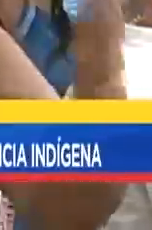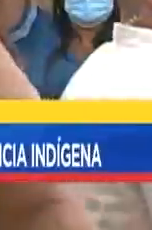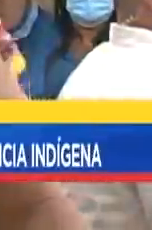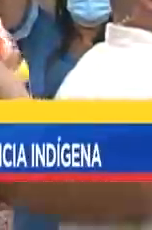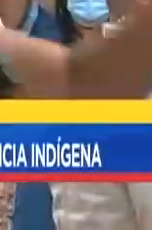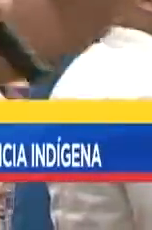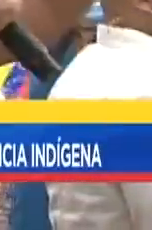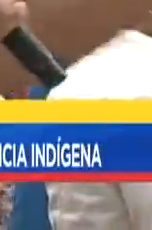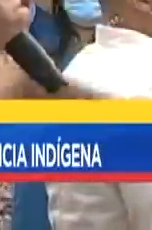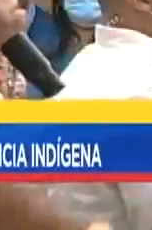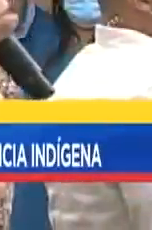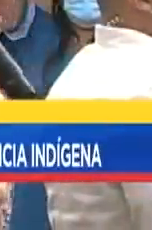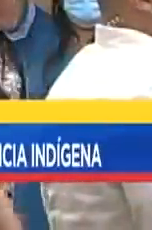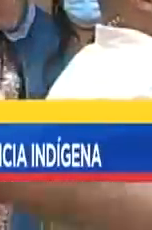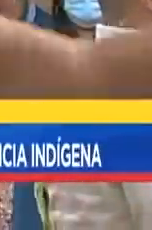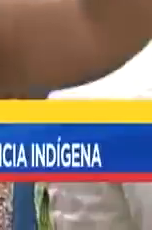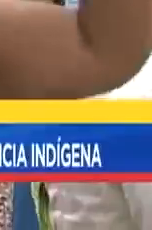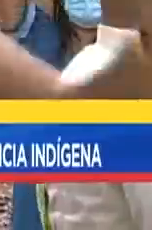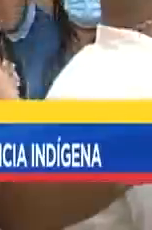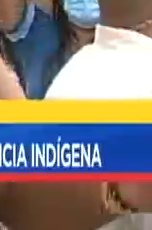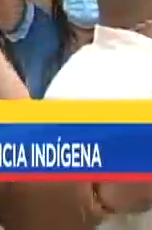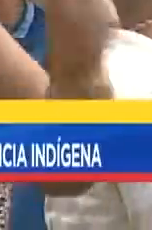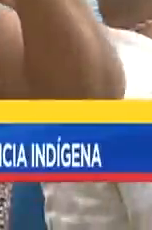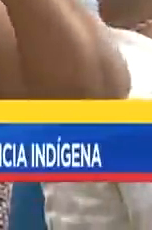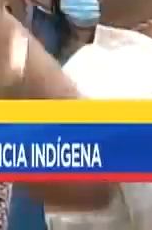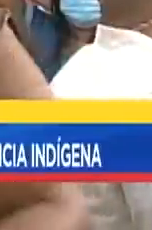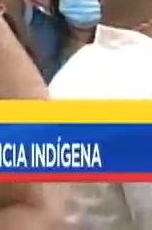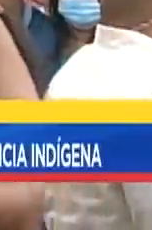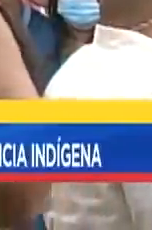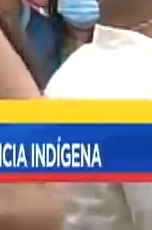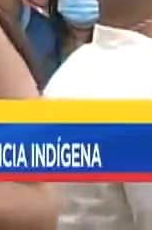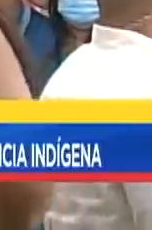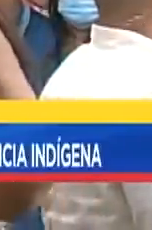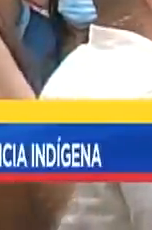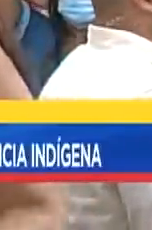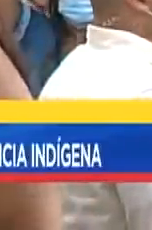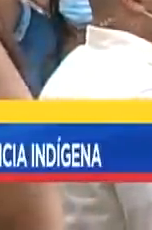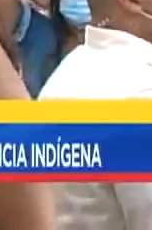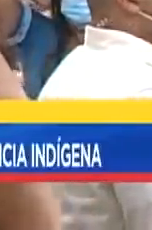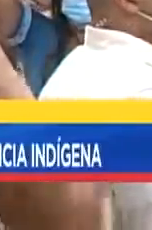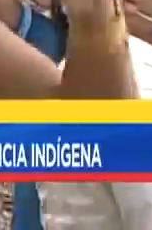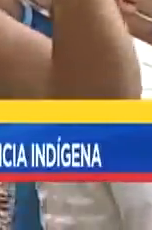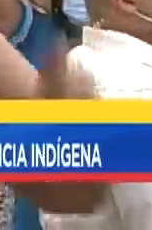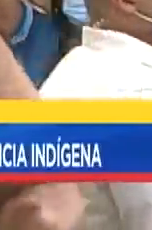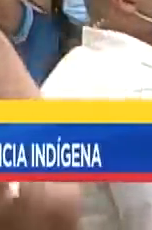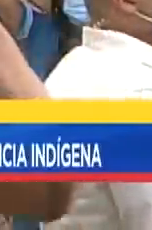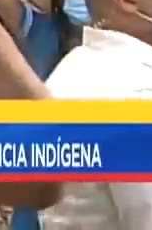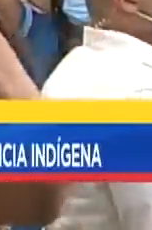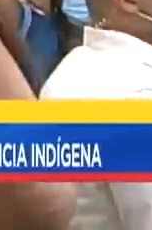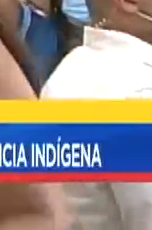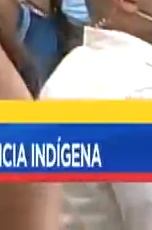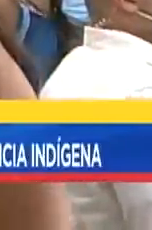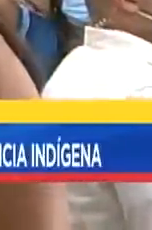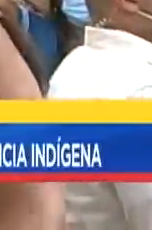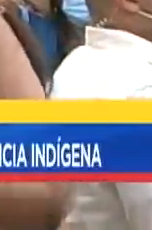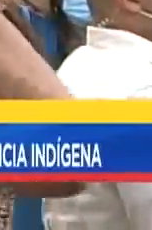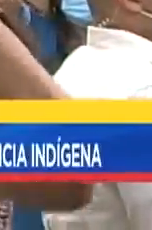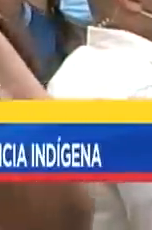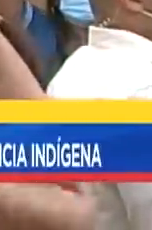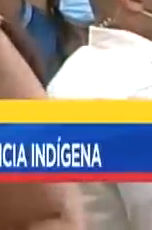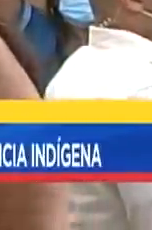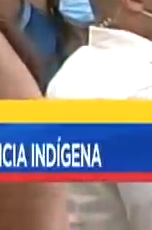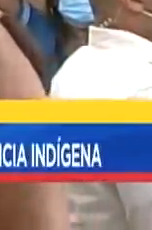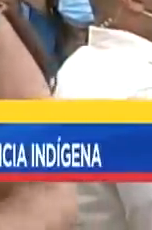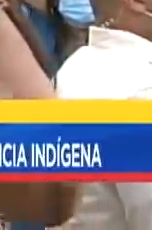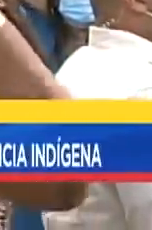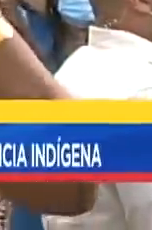originarios del Estado venezolano! ¡Trayendo hasta la casa del pueblo toda la espiritualidad,